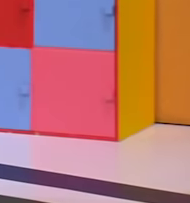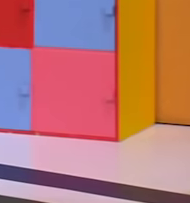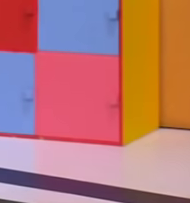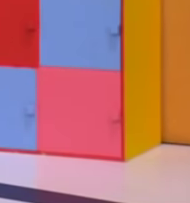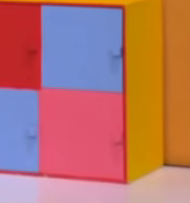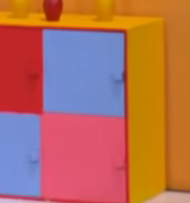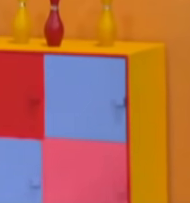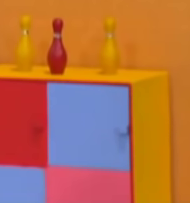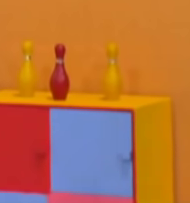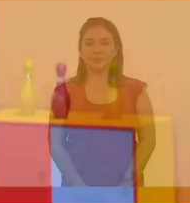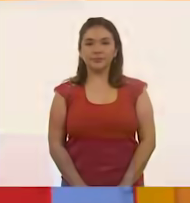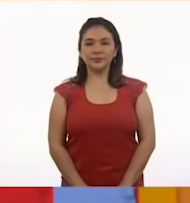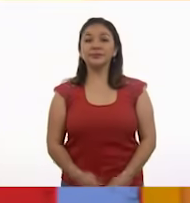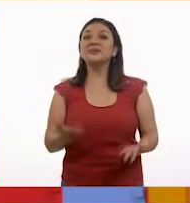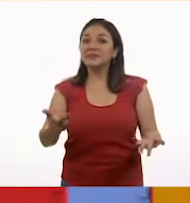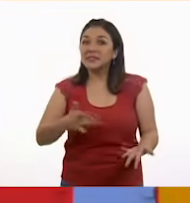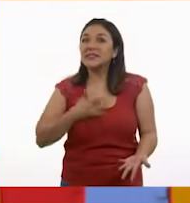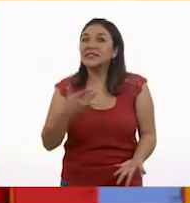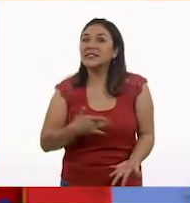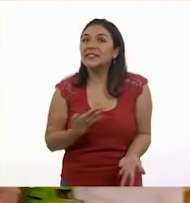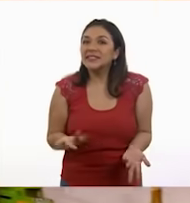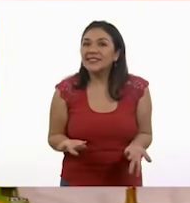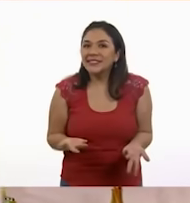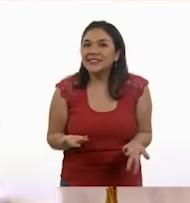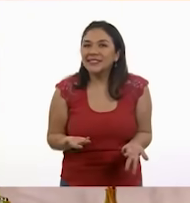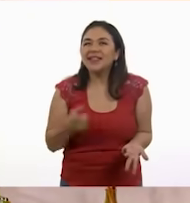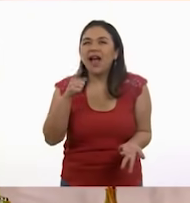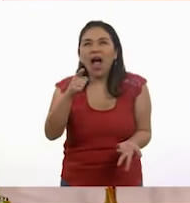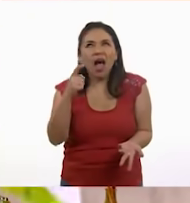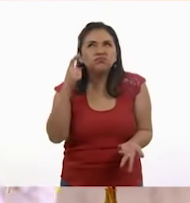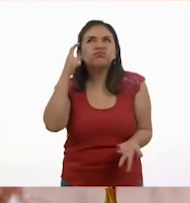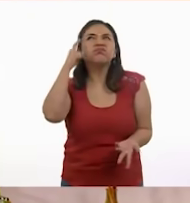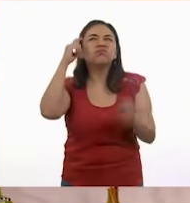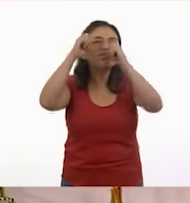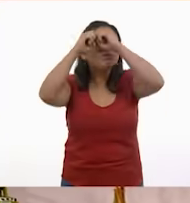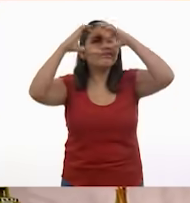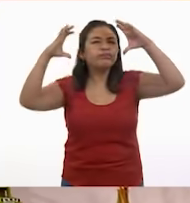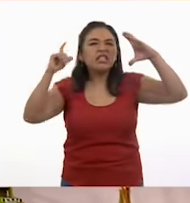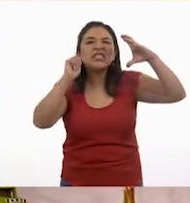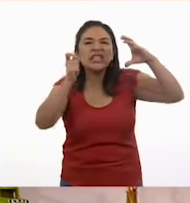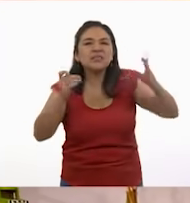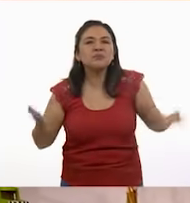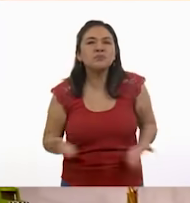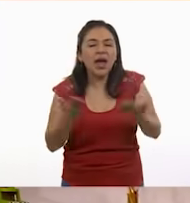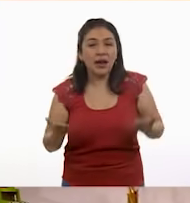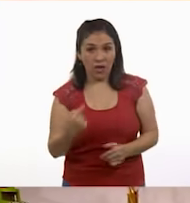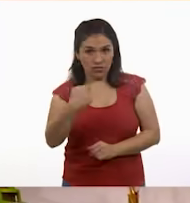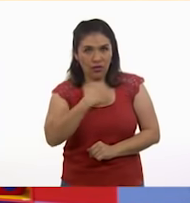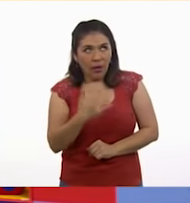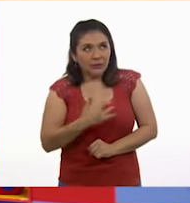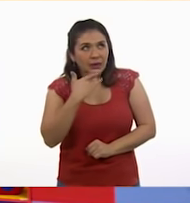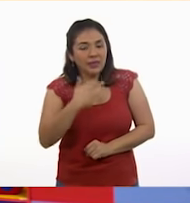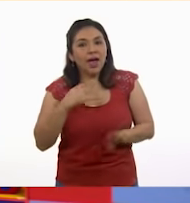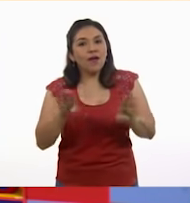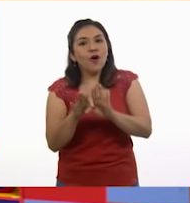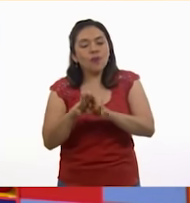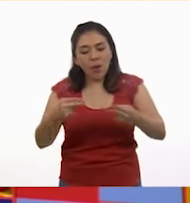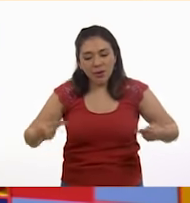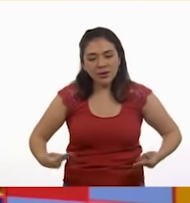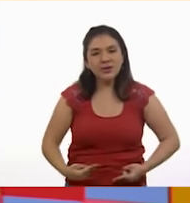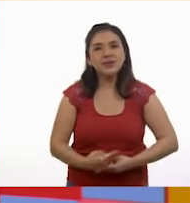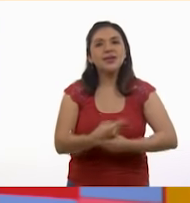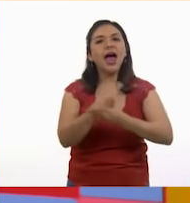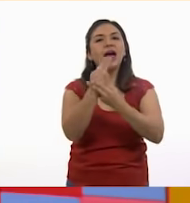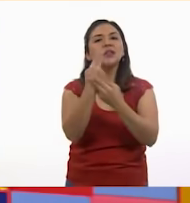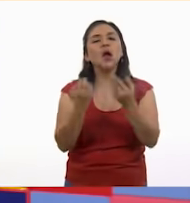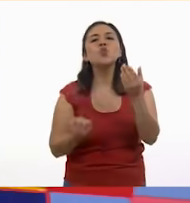como siempre para ti que representó tu danza y danza representaba el nacimiento de